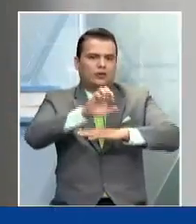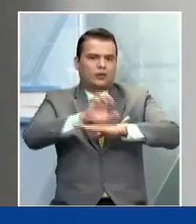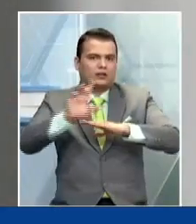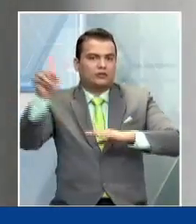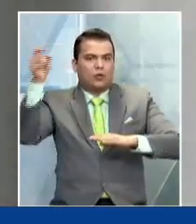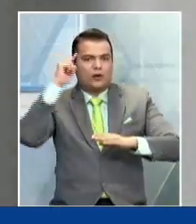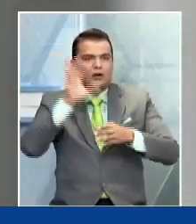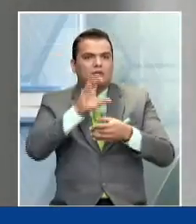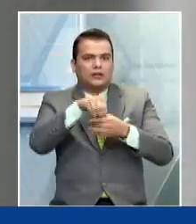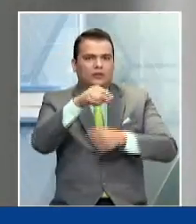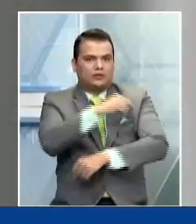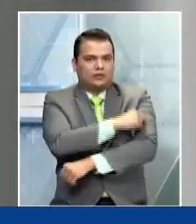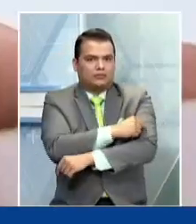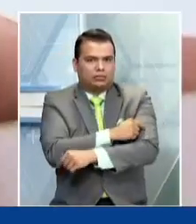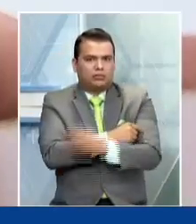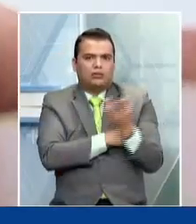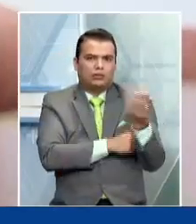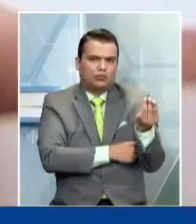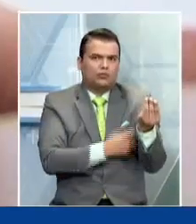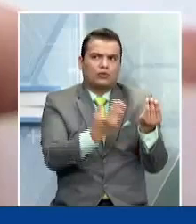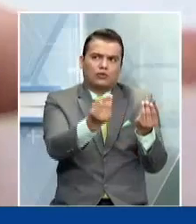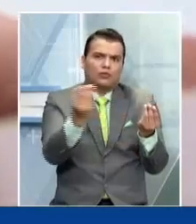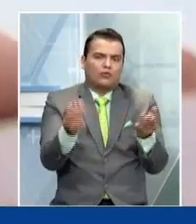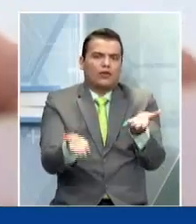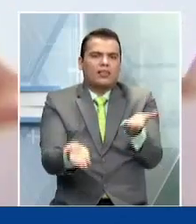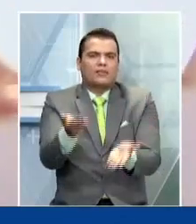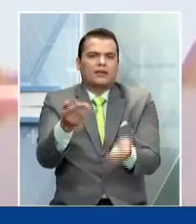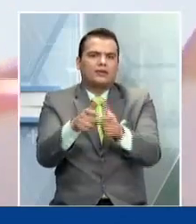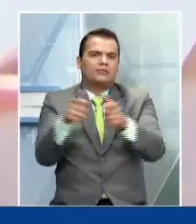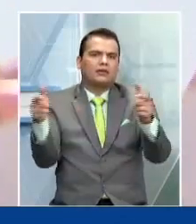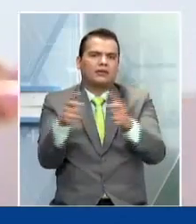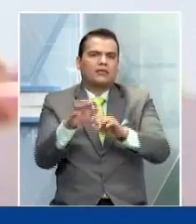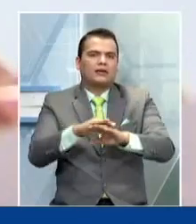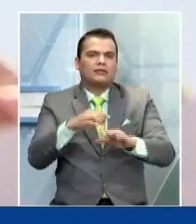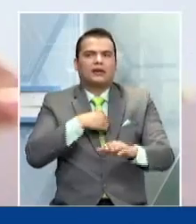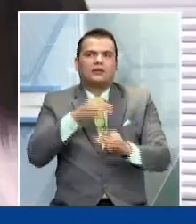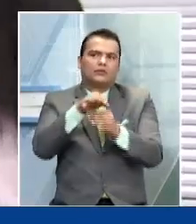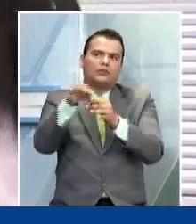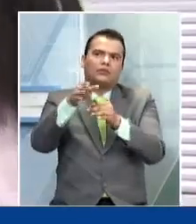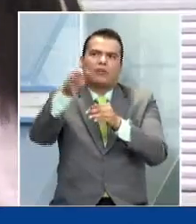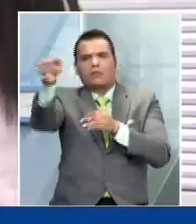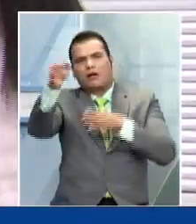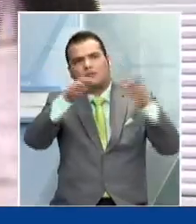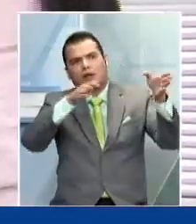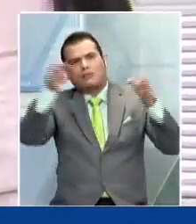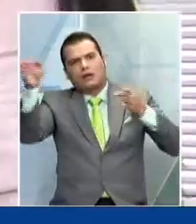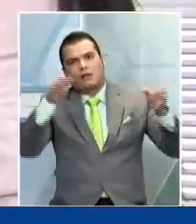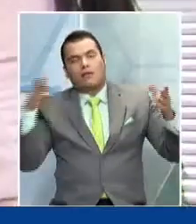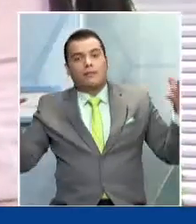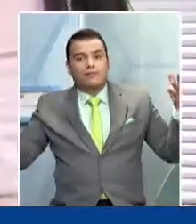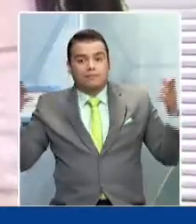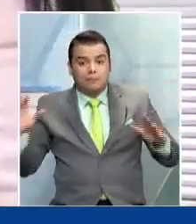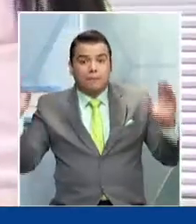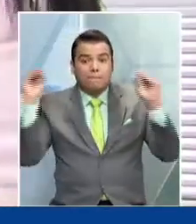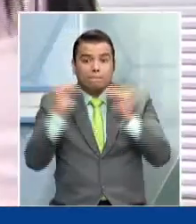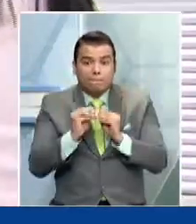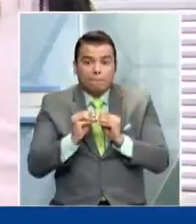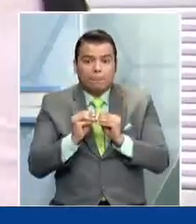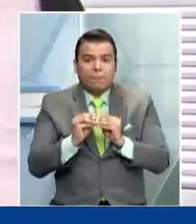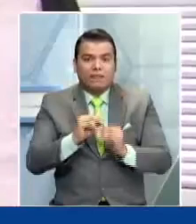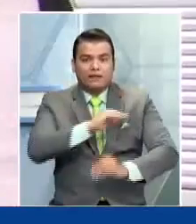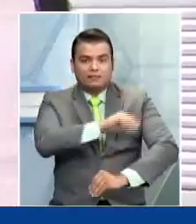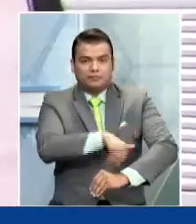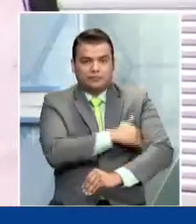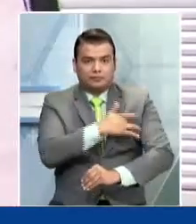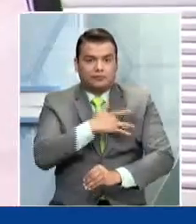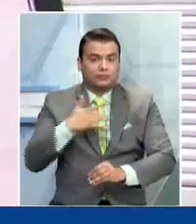tener un equipo móvil o dos o tres según el tamaño del municipio para ir a las veredas y corregimientos y vamos a pedirle al ministerio